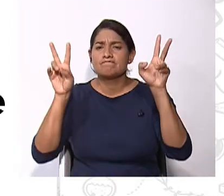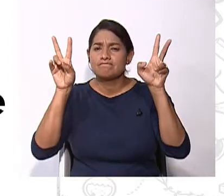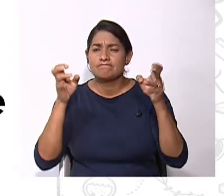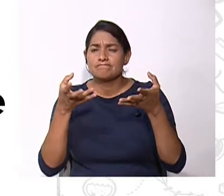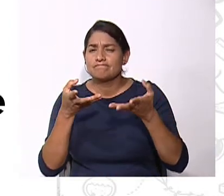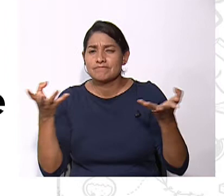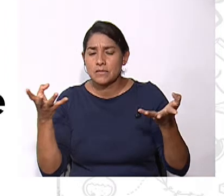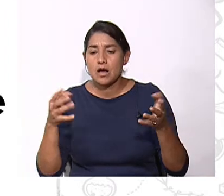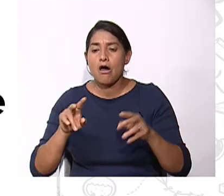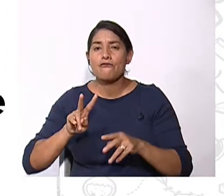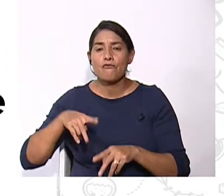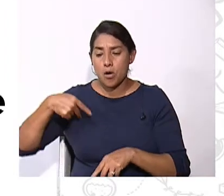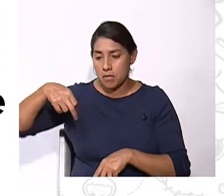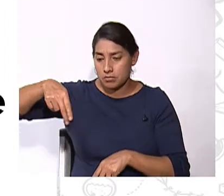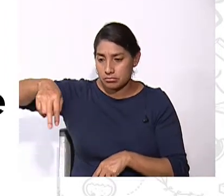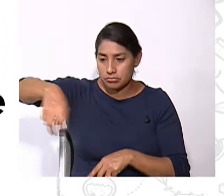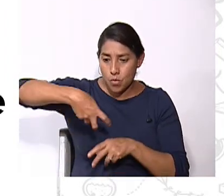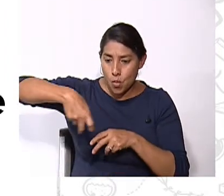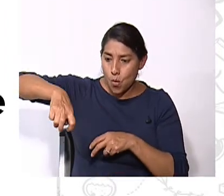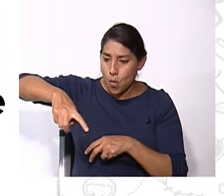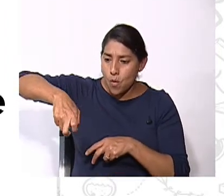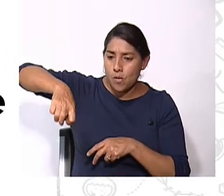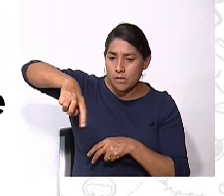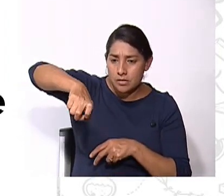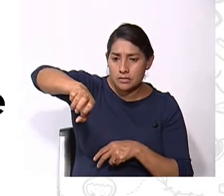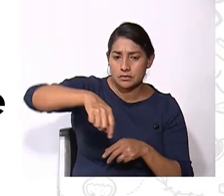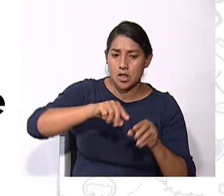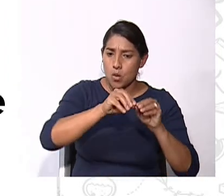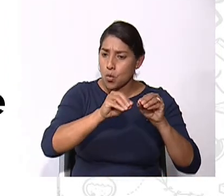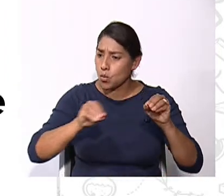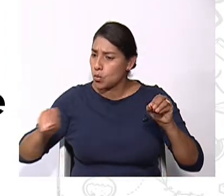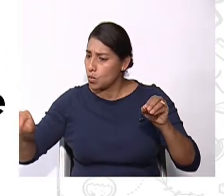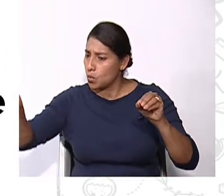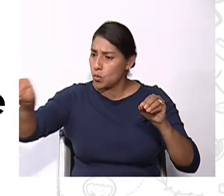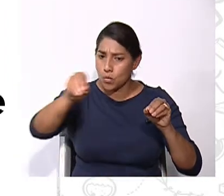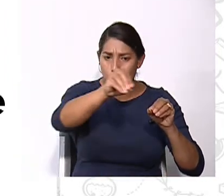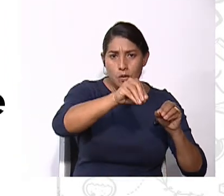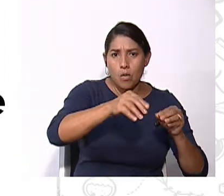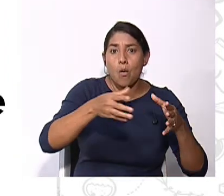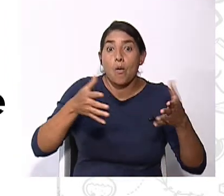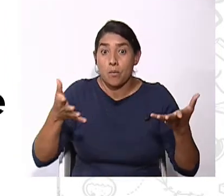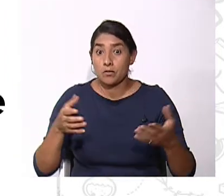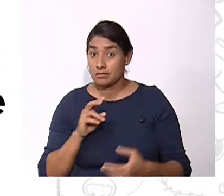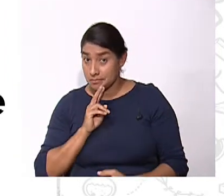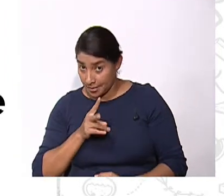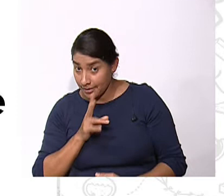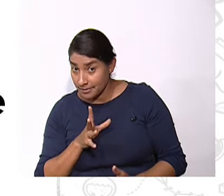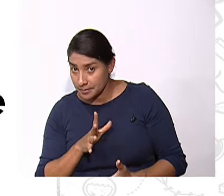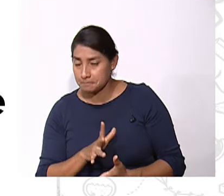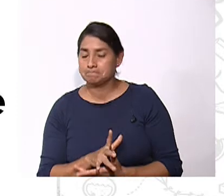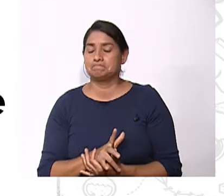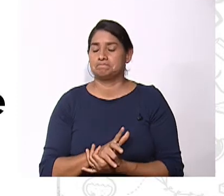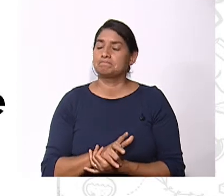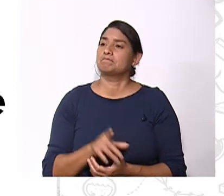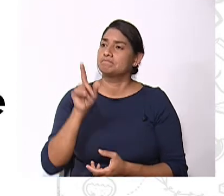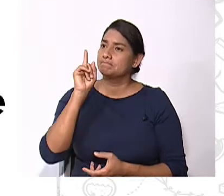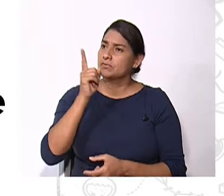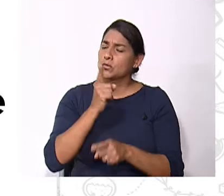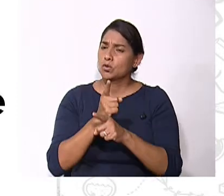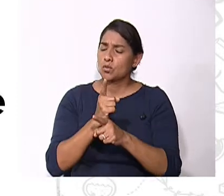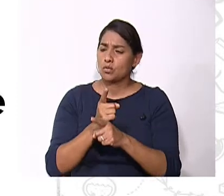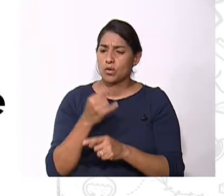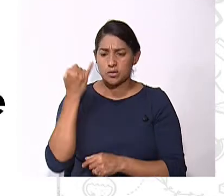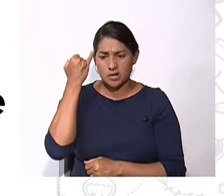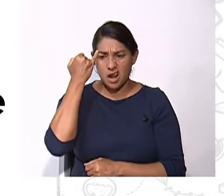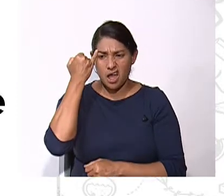en que se desplazan, cómo hacen para ir de un lugar a otro. ¿Cierto? Ay, entonces, ¿cuál será la